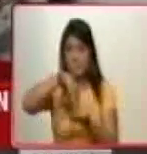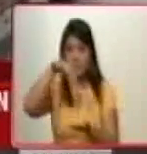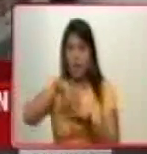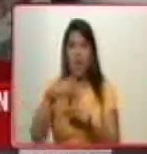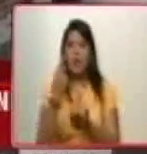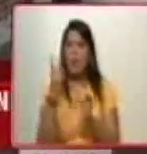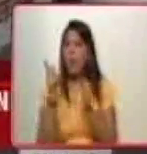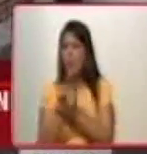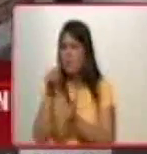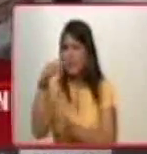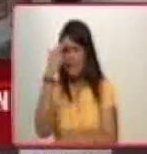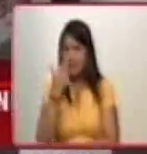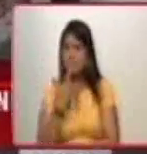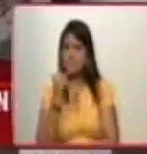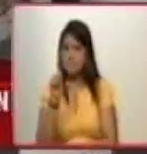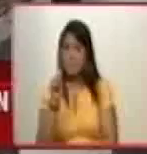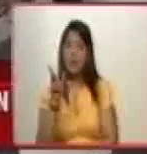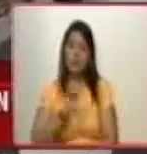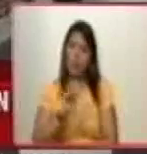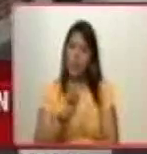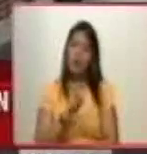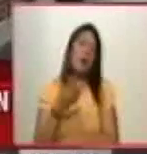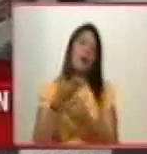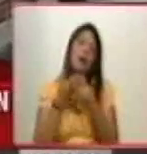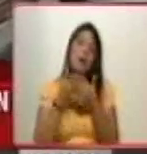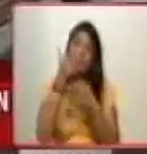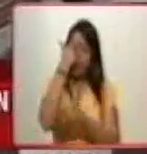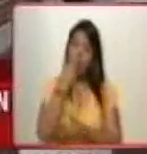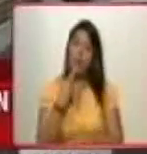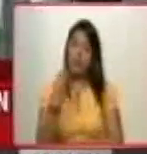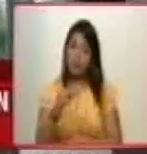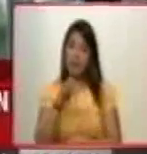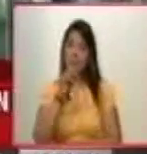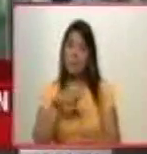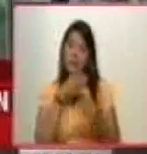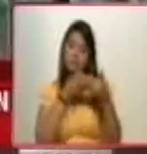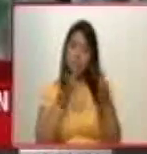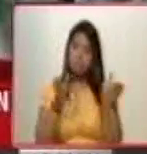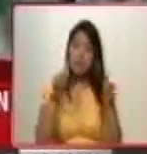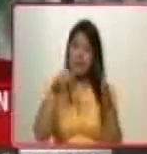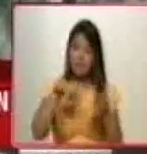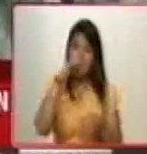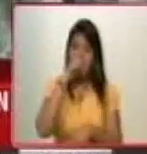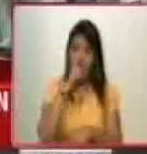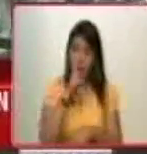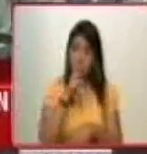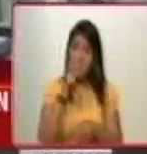solamente estaremos inaugurando la estación Ayacucho del Metro Los Teques, sino también estaremos inaugurando este mismo año